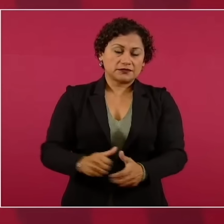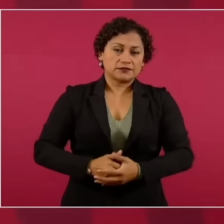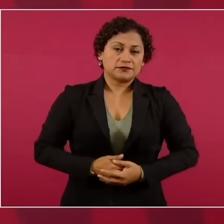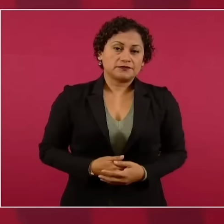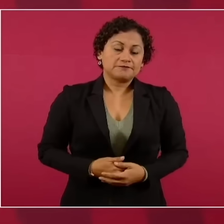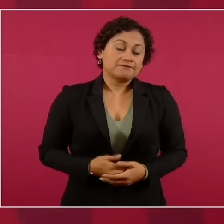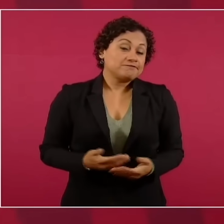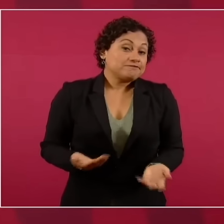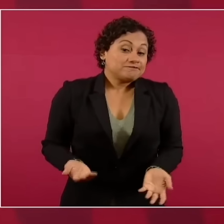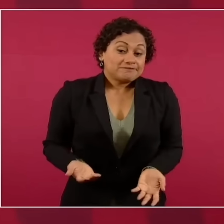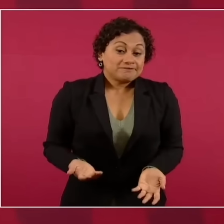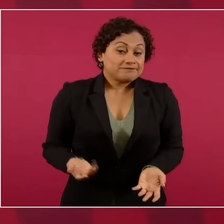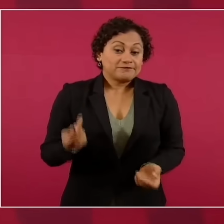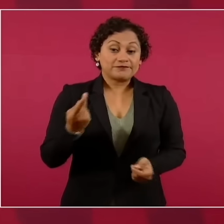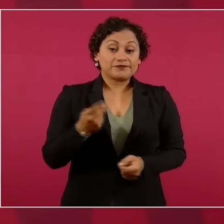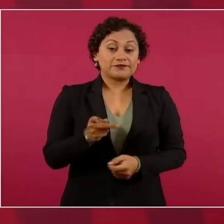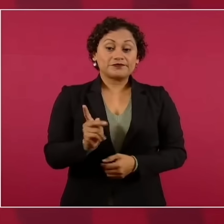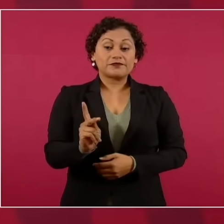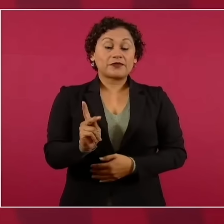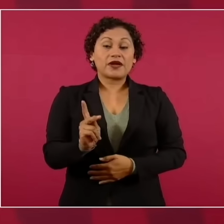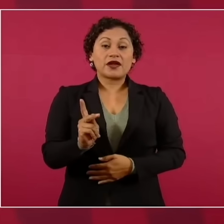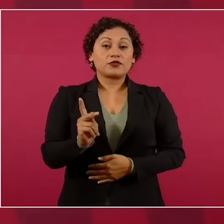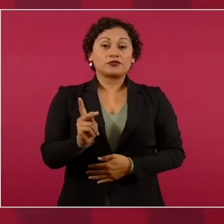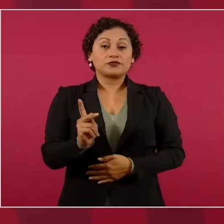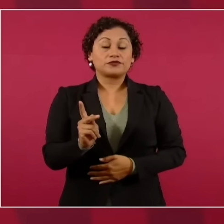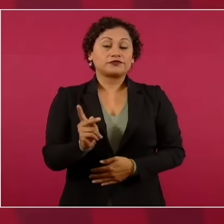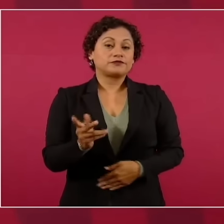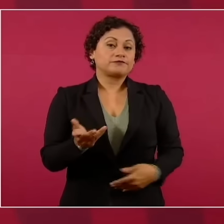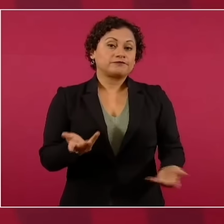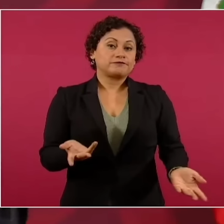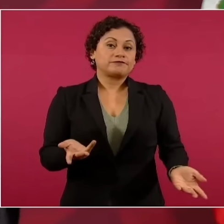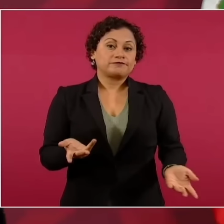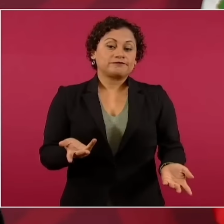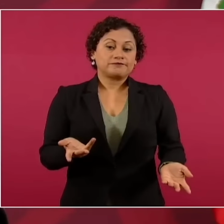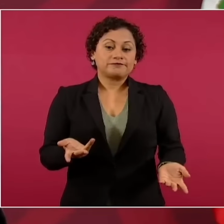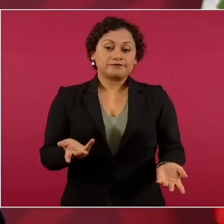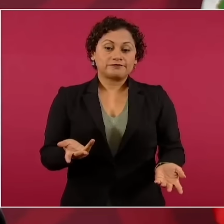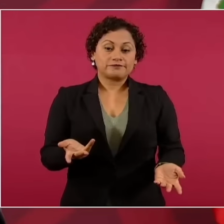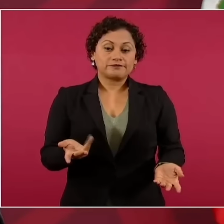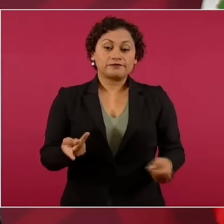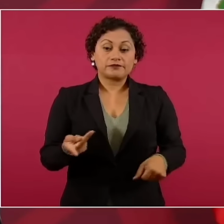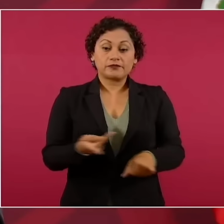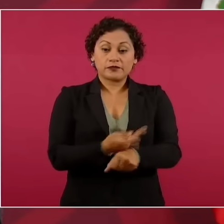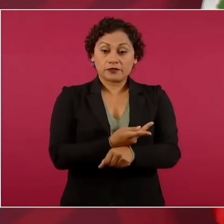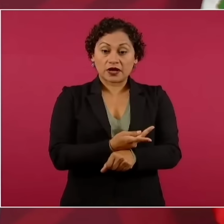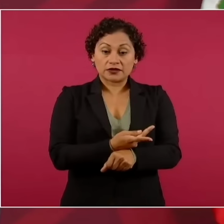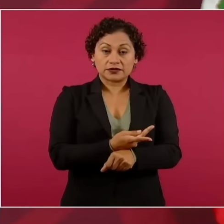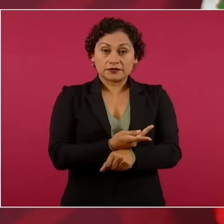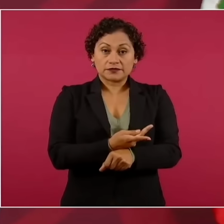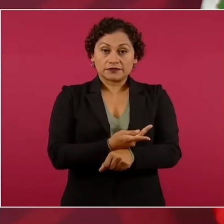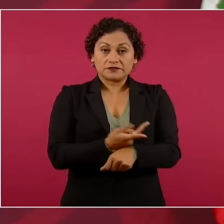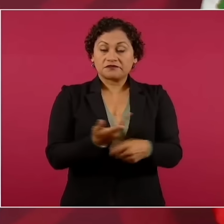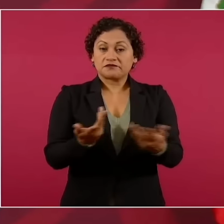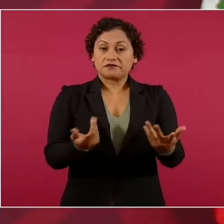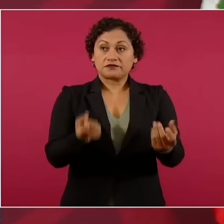Sin embargo, pues hay quienes no quieren